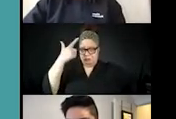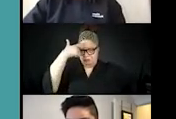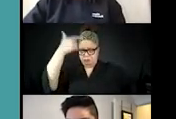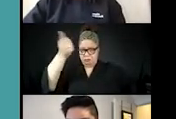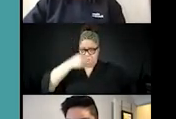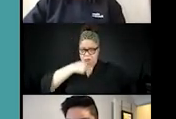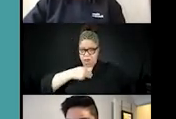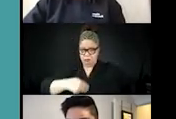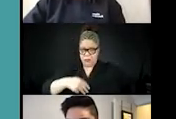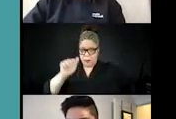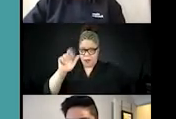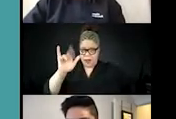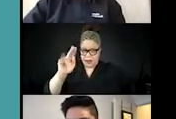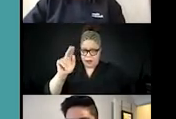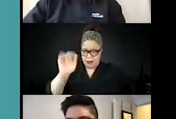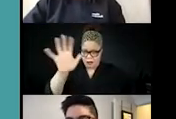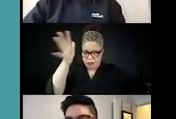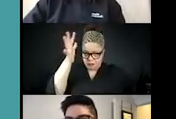santamarina